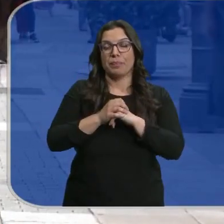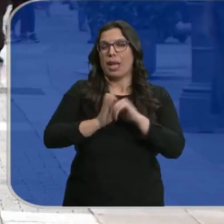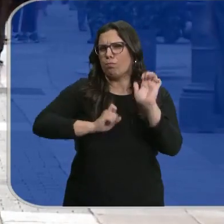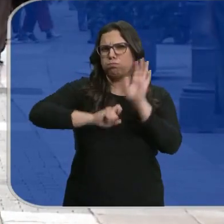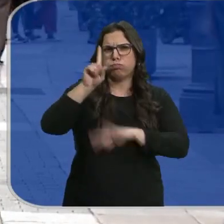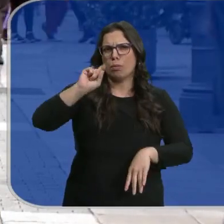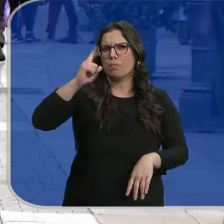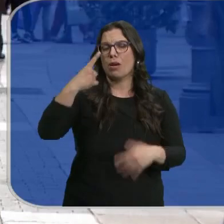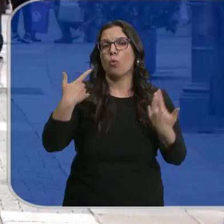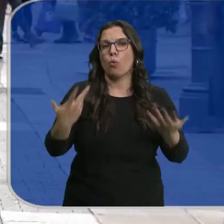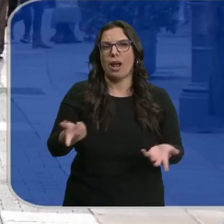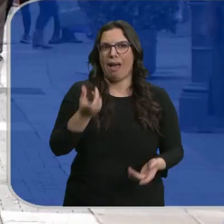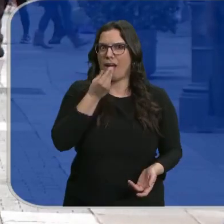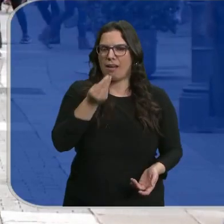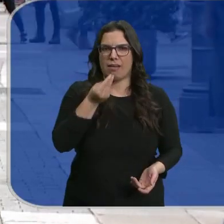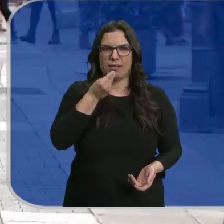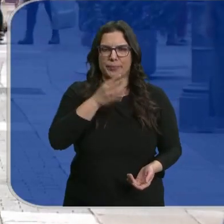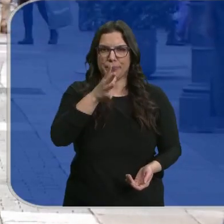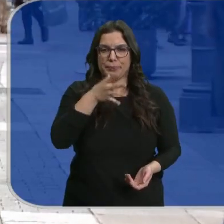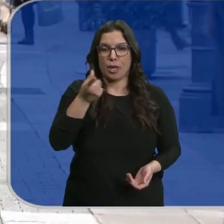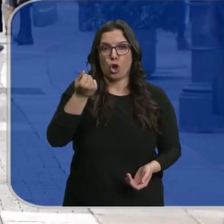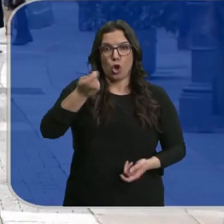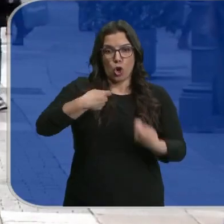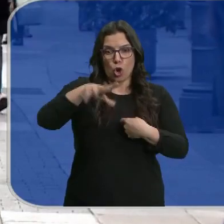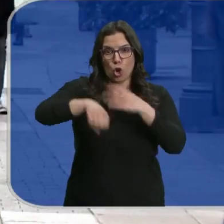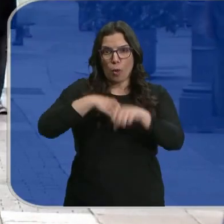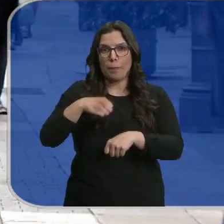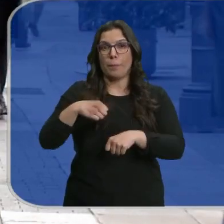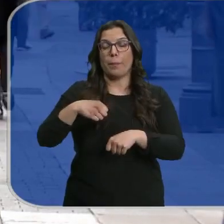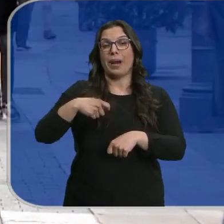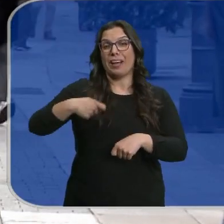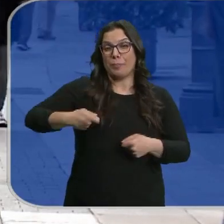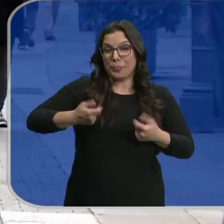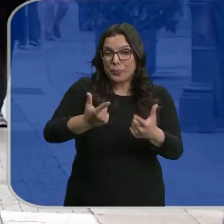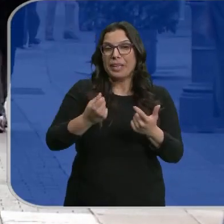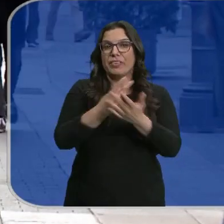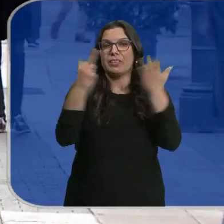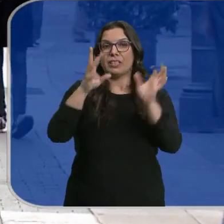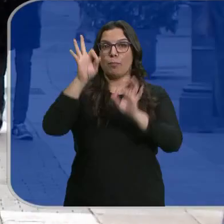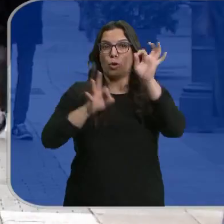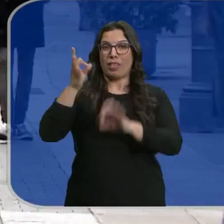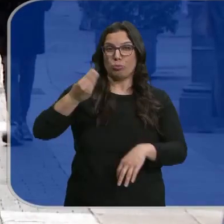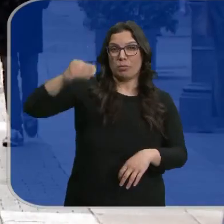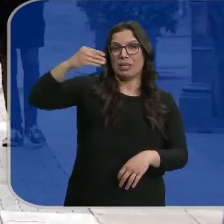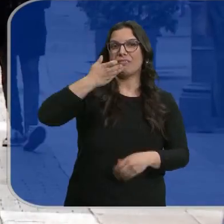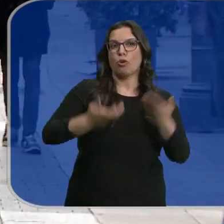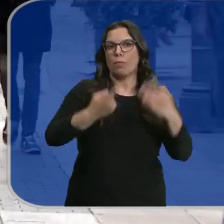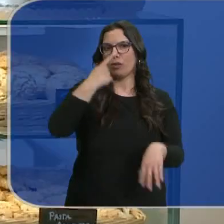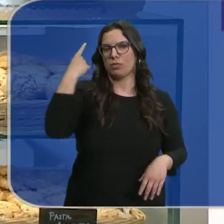disparado es el precio de los alimentos. Hacer la compra hoy es un 17% más caro que hace un año.